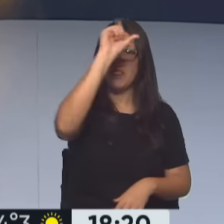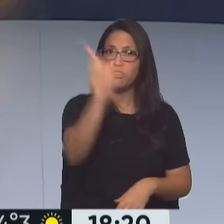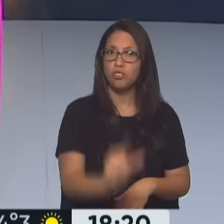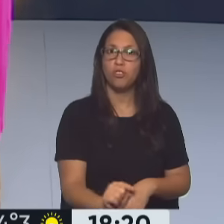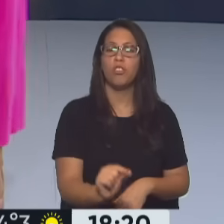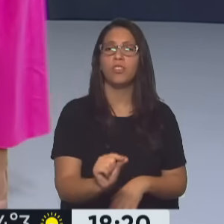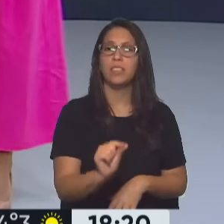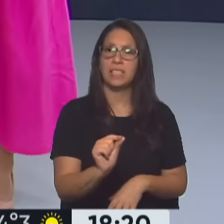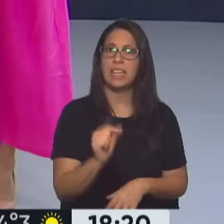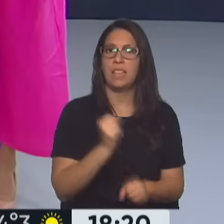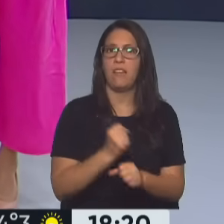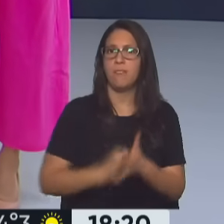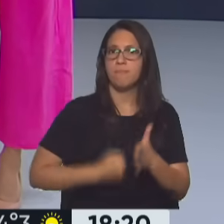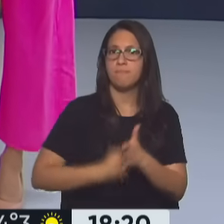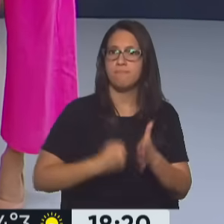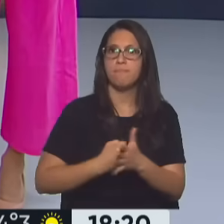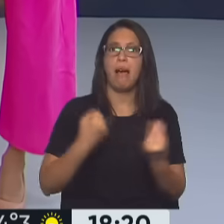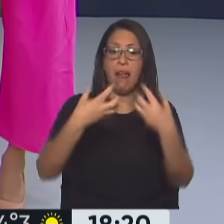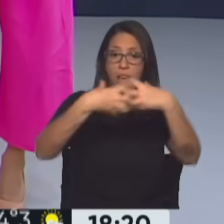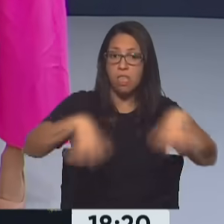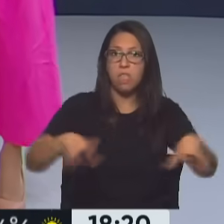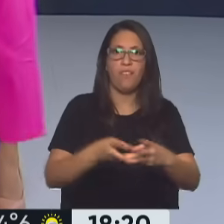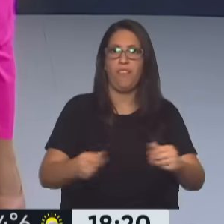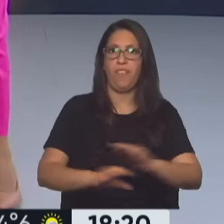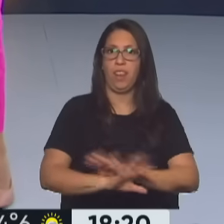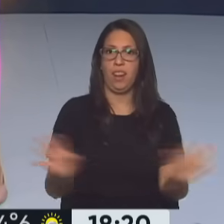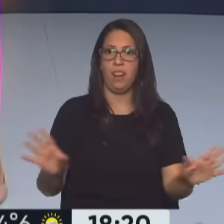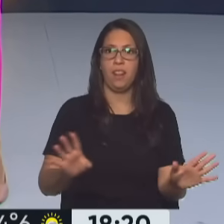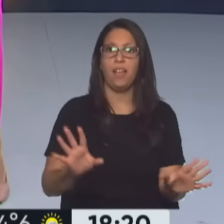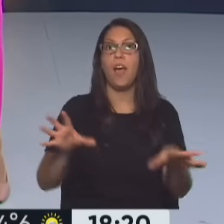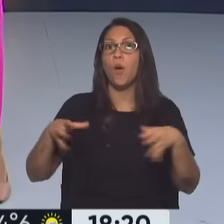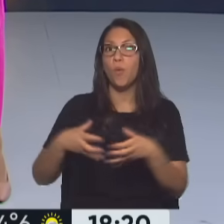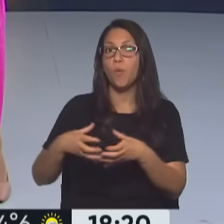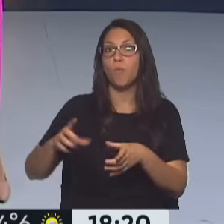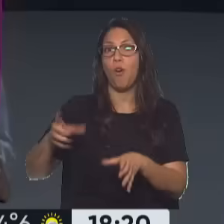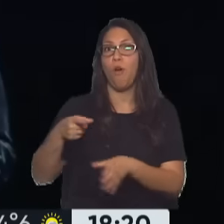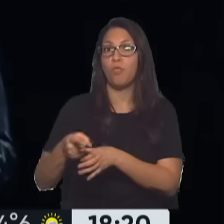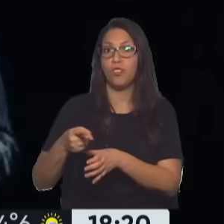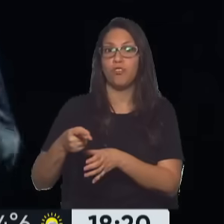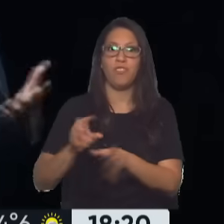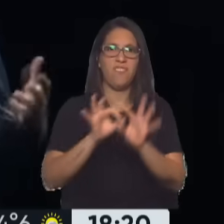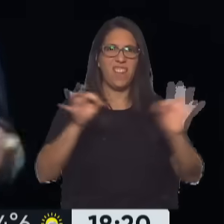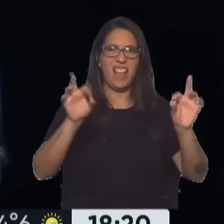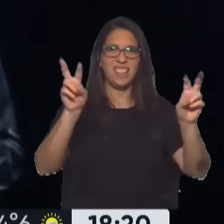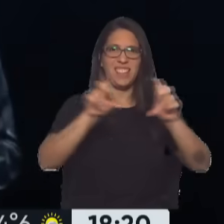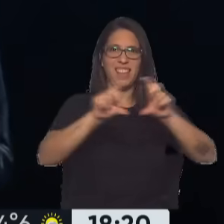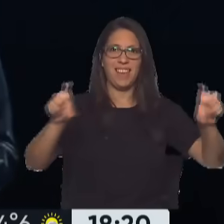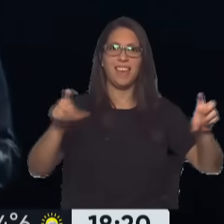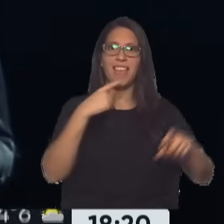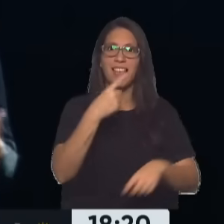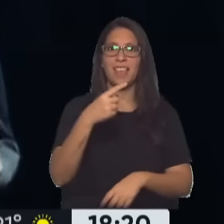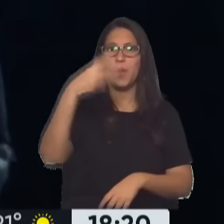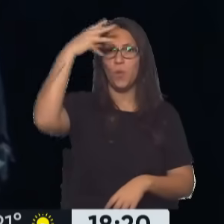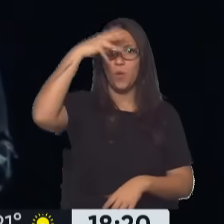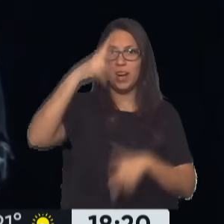o trabajar para erradicar la grieta. Otro es el panorama dentro del espacio opositor. Por eso esta frase que estamos leyendo aquí, que es de